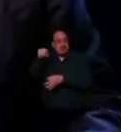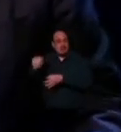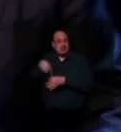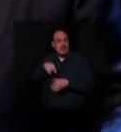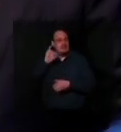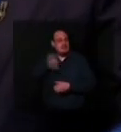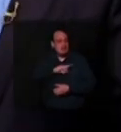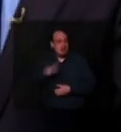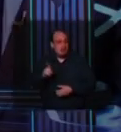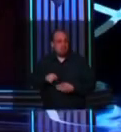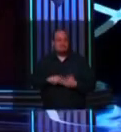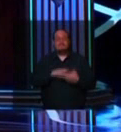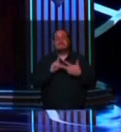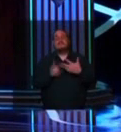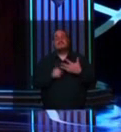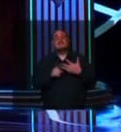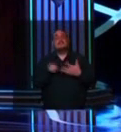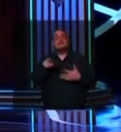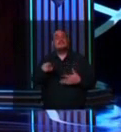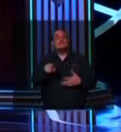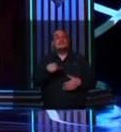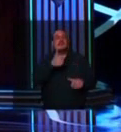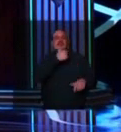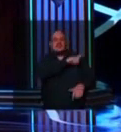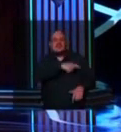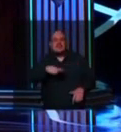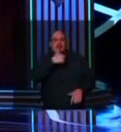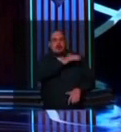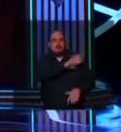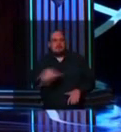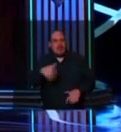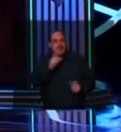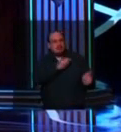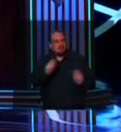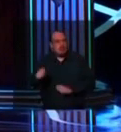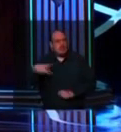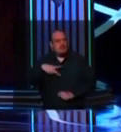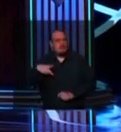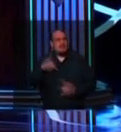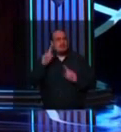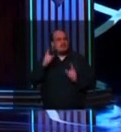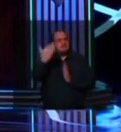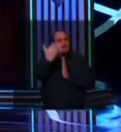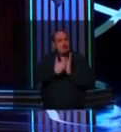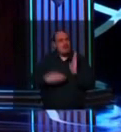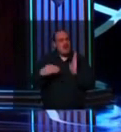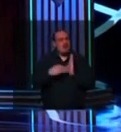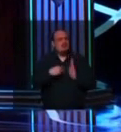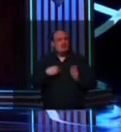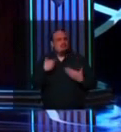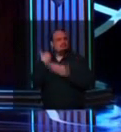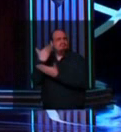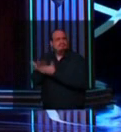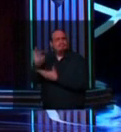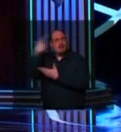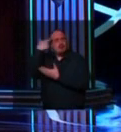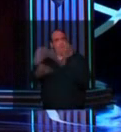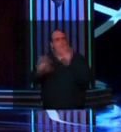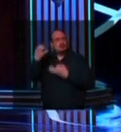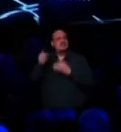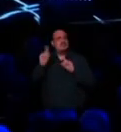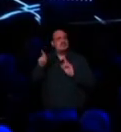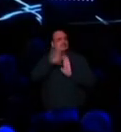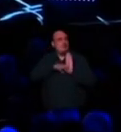resultados, que me lo preguntabas anteriormente y no te lo respondí, discúlpame, Ana María, se ha hablado mucho de quién ganó